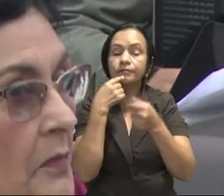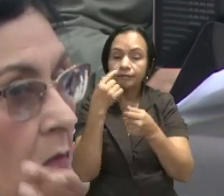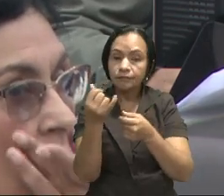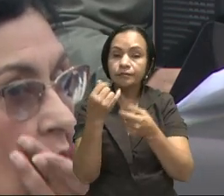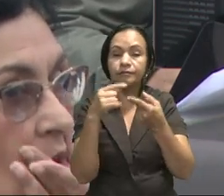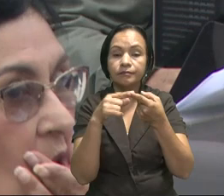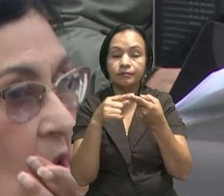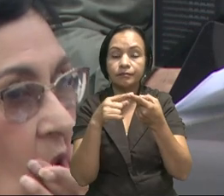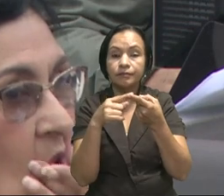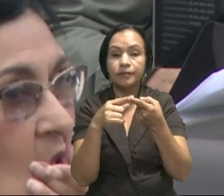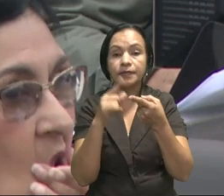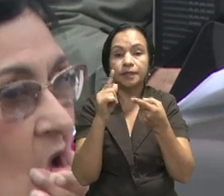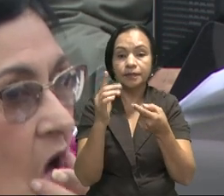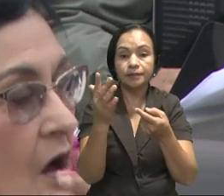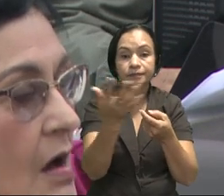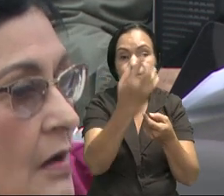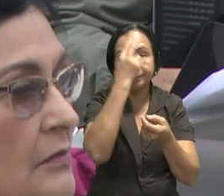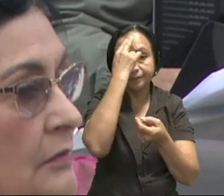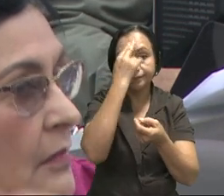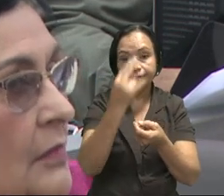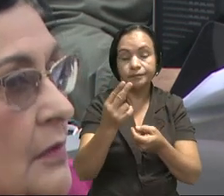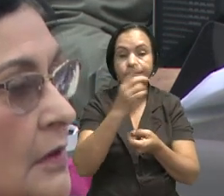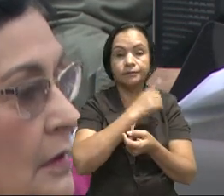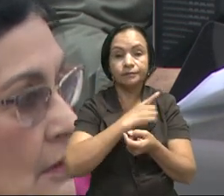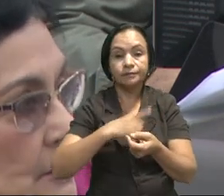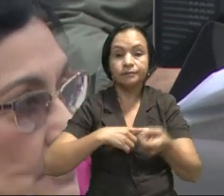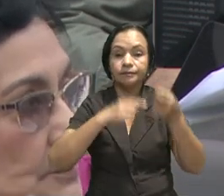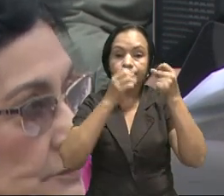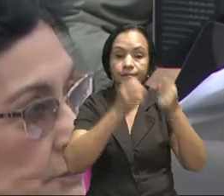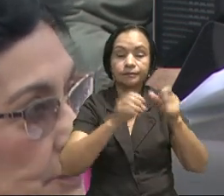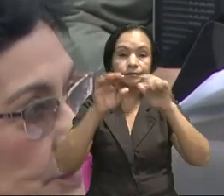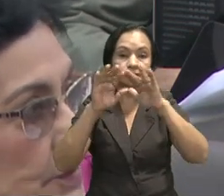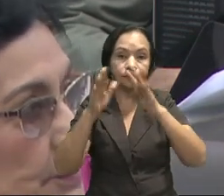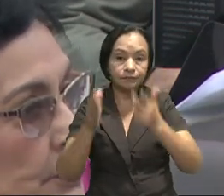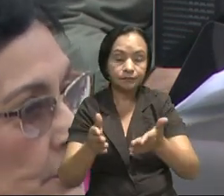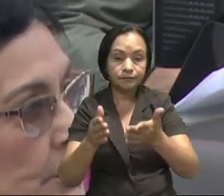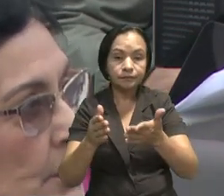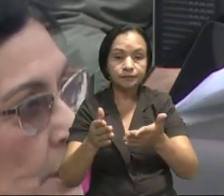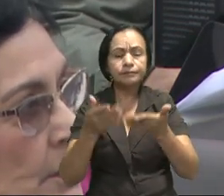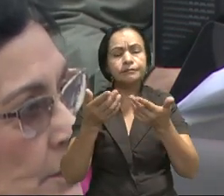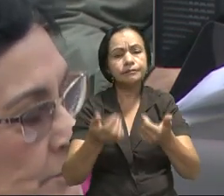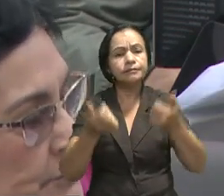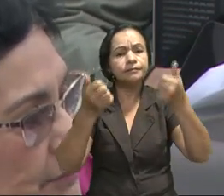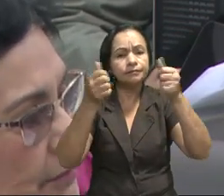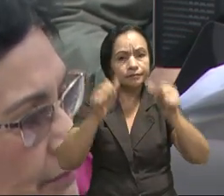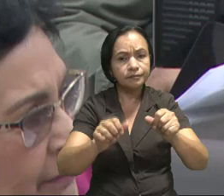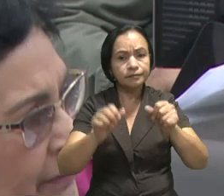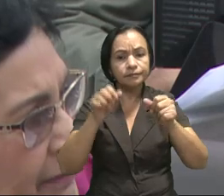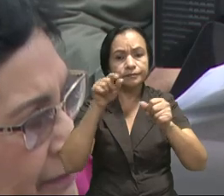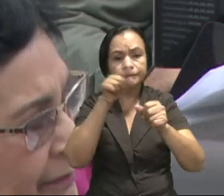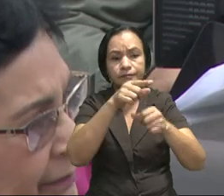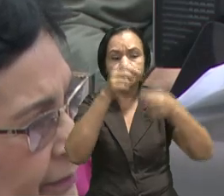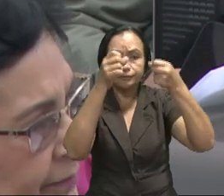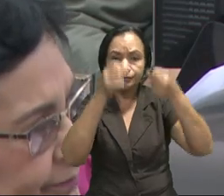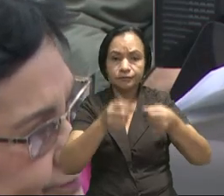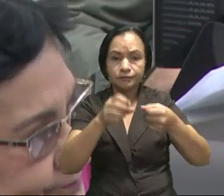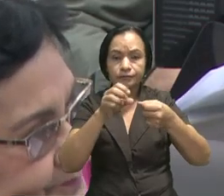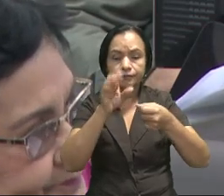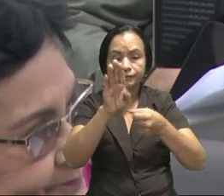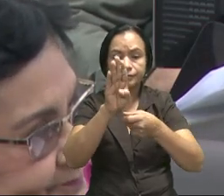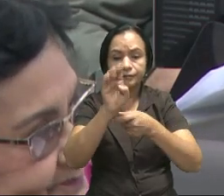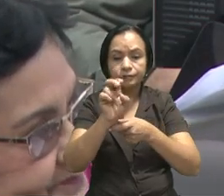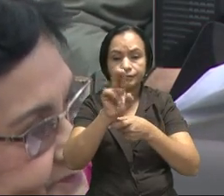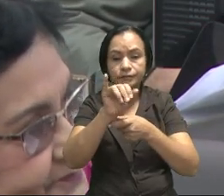reiteramos a los honorables diputados y diputadas haber corroborado que el señor Miguel